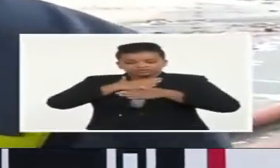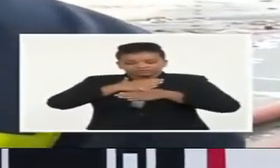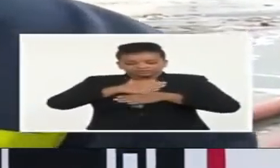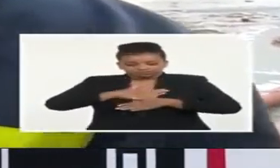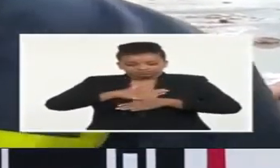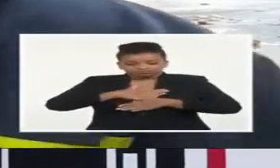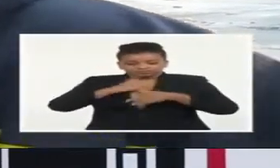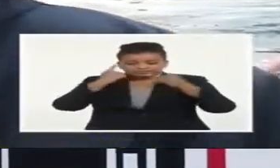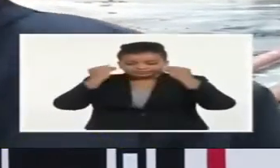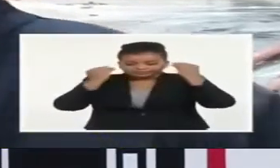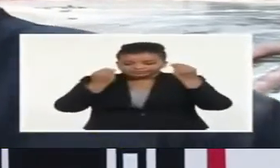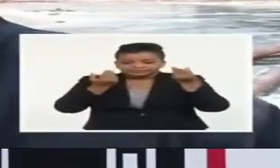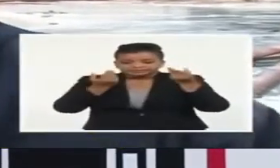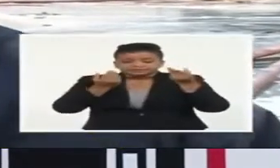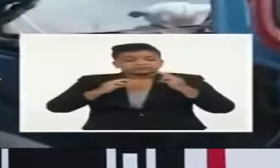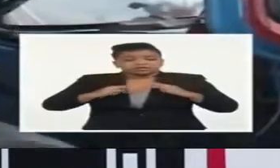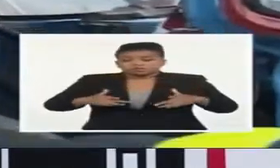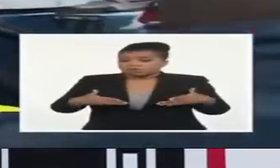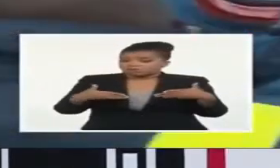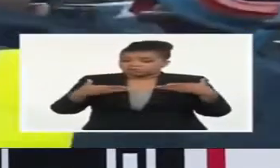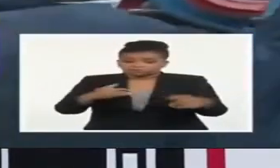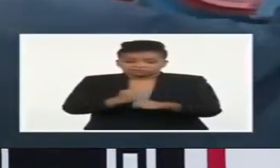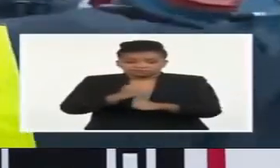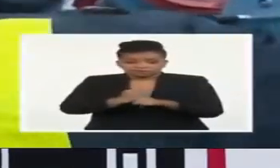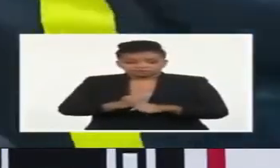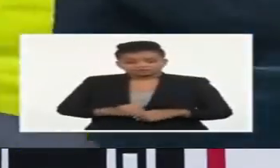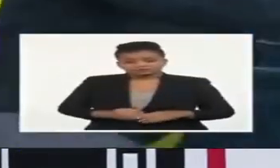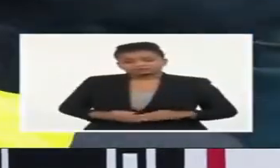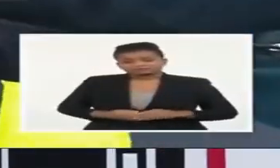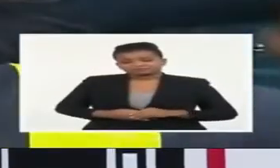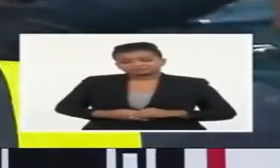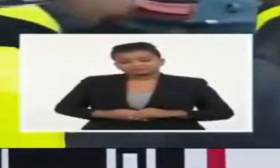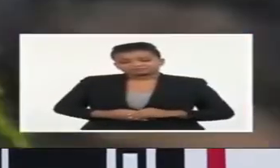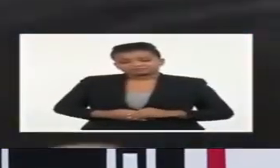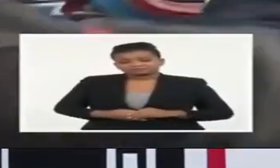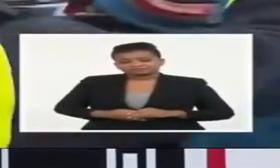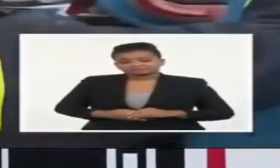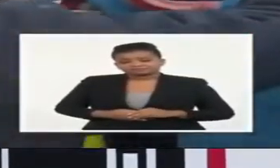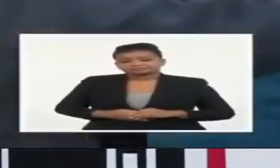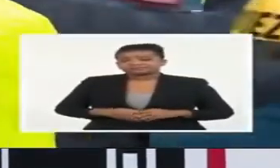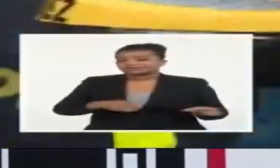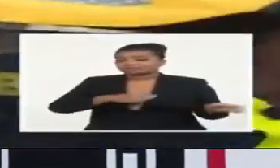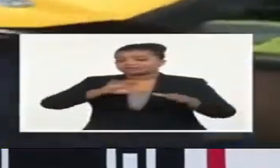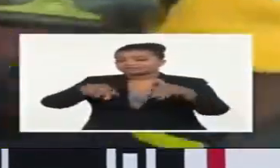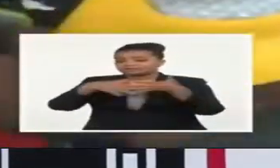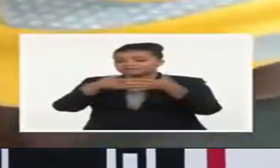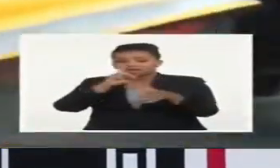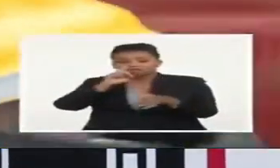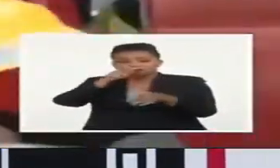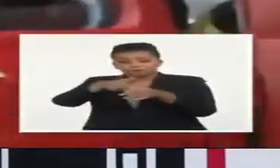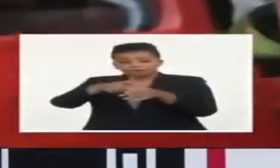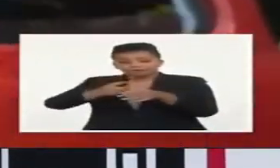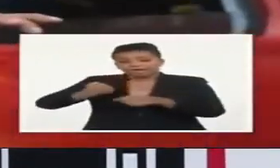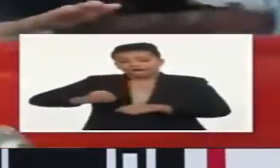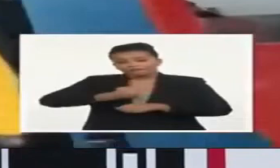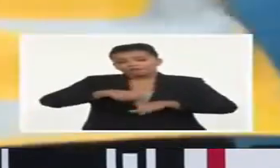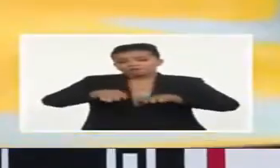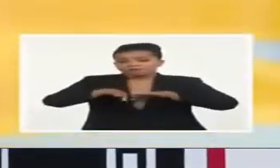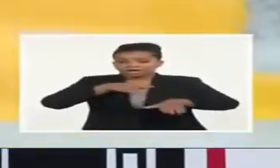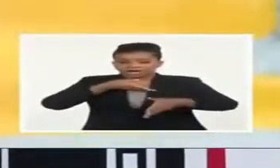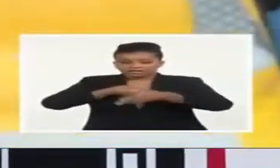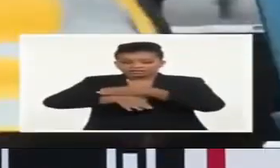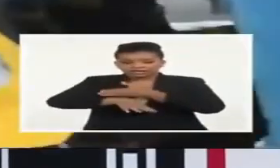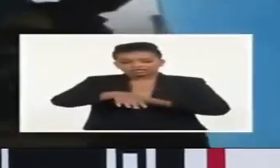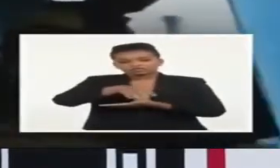estoy mencionando, que van a rodar cabeza. Aquí van a robar cabezas grandes. No es que vas a quitar al